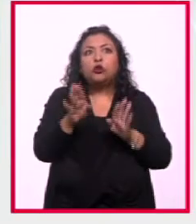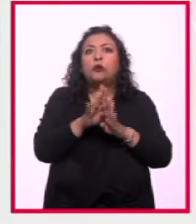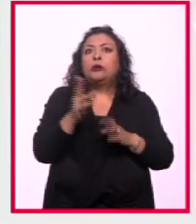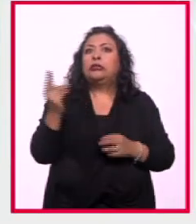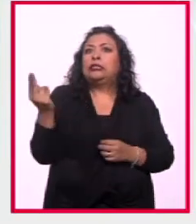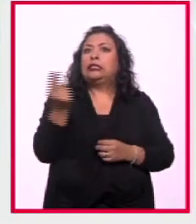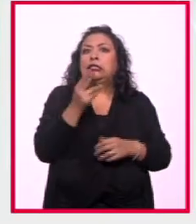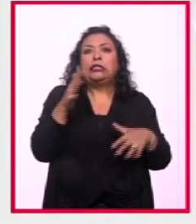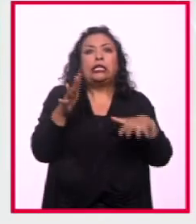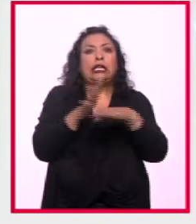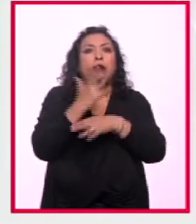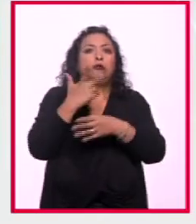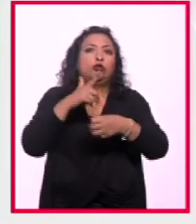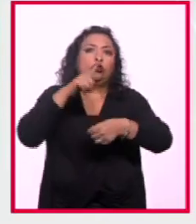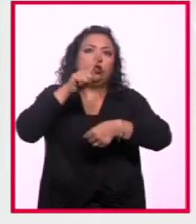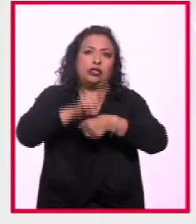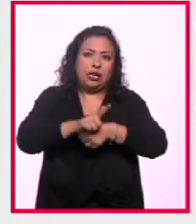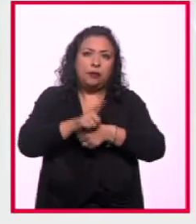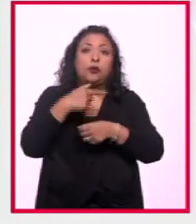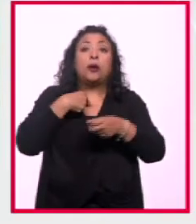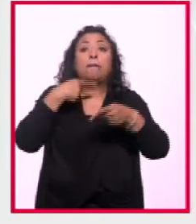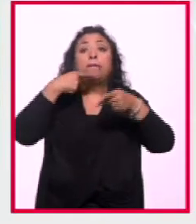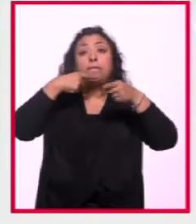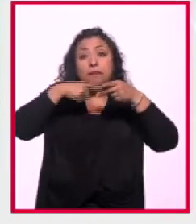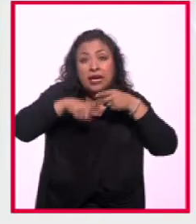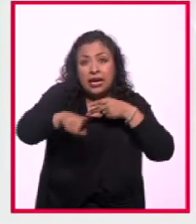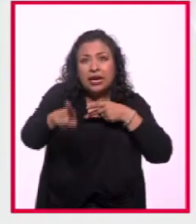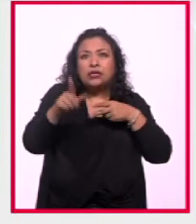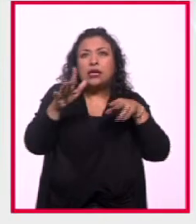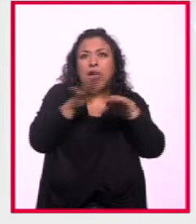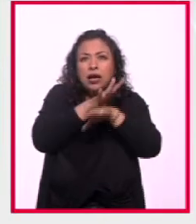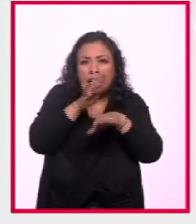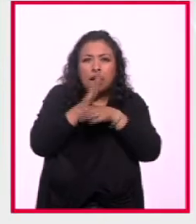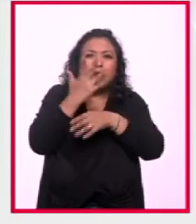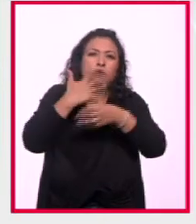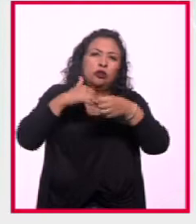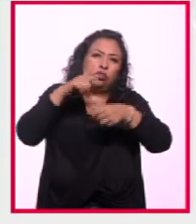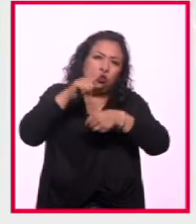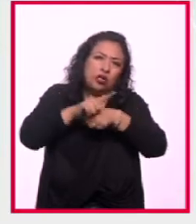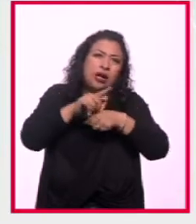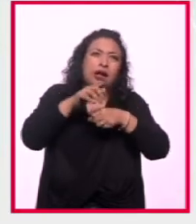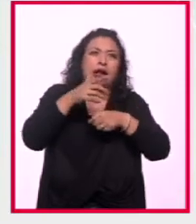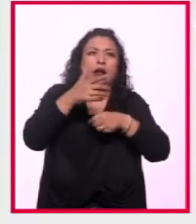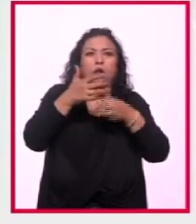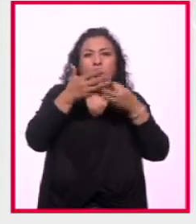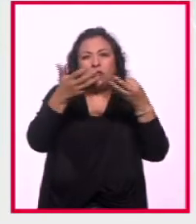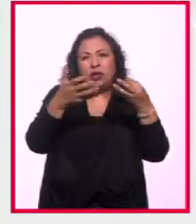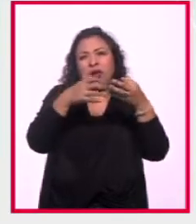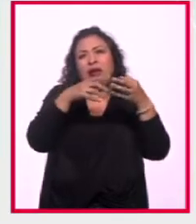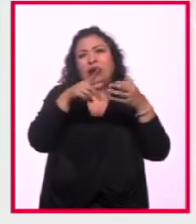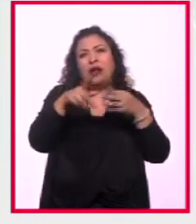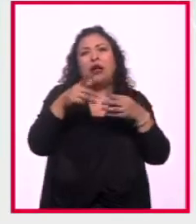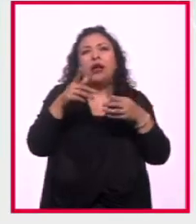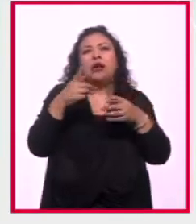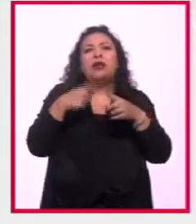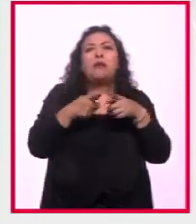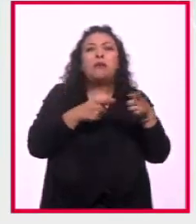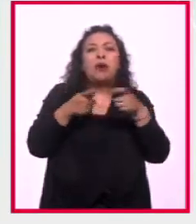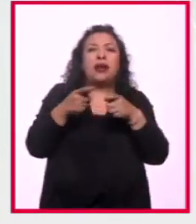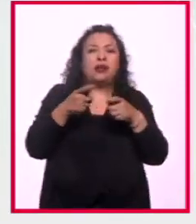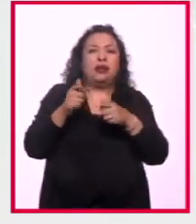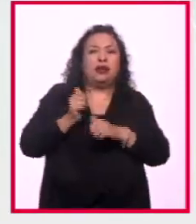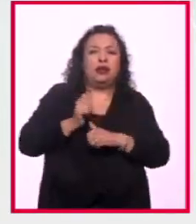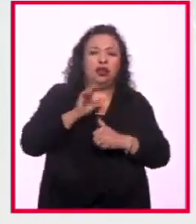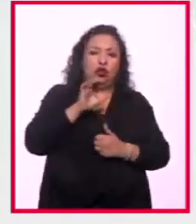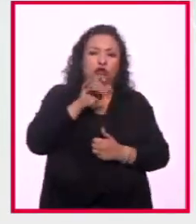necesario hacer reformas sociales y comienza a hacer reformas sociales en los territorios que domina el ejército constitucionalista que no